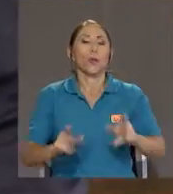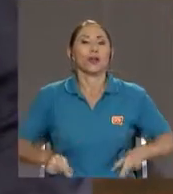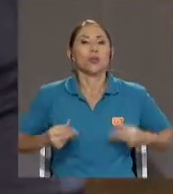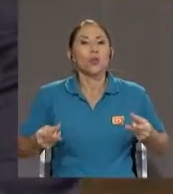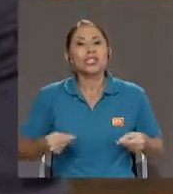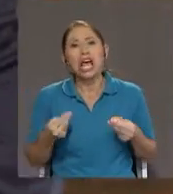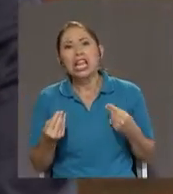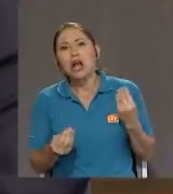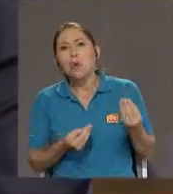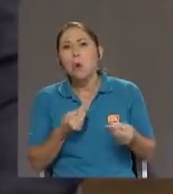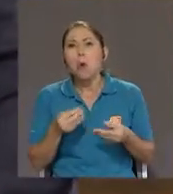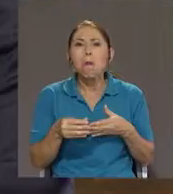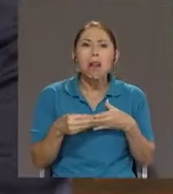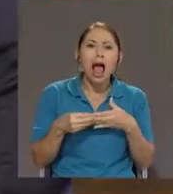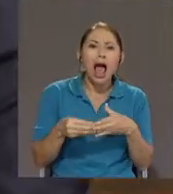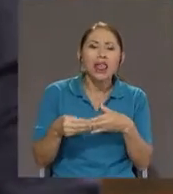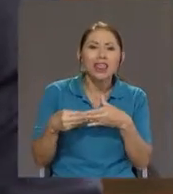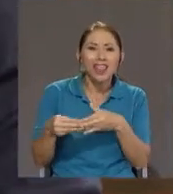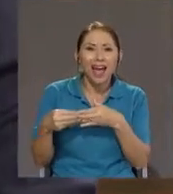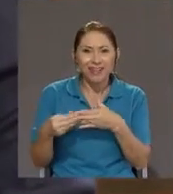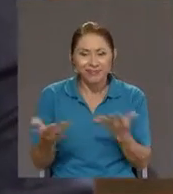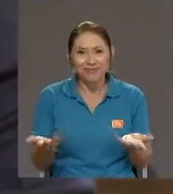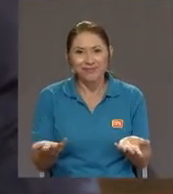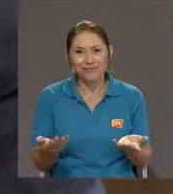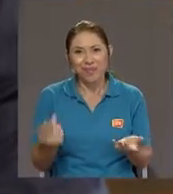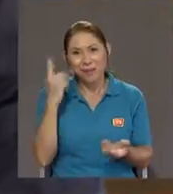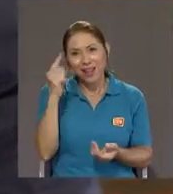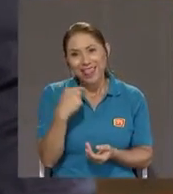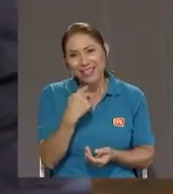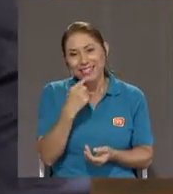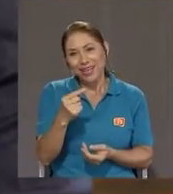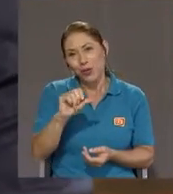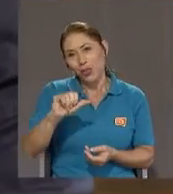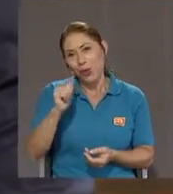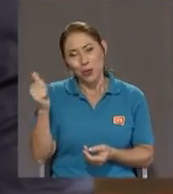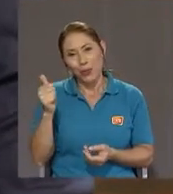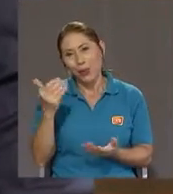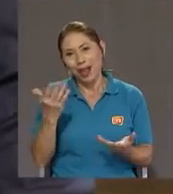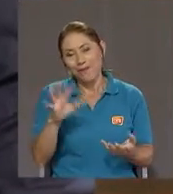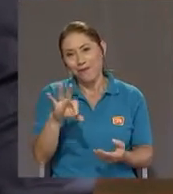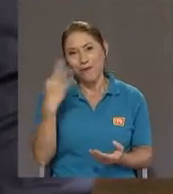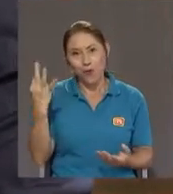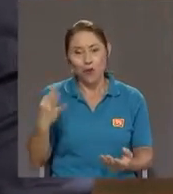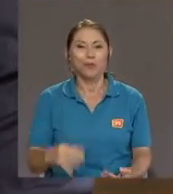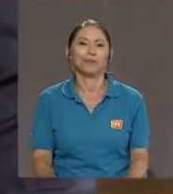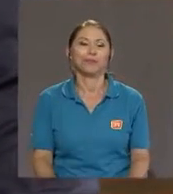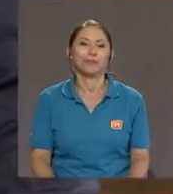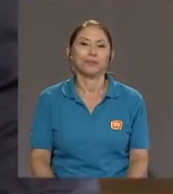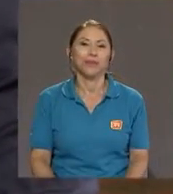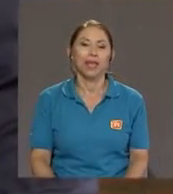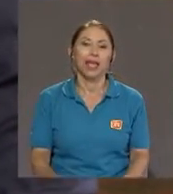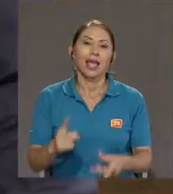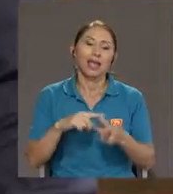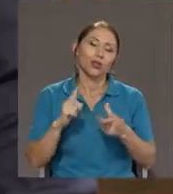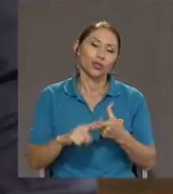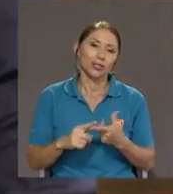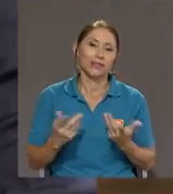para ponerlo en otro lenguaje de otros colegas diferentes.